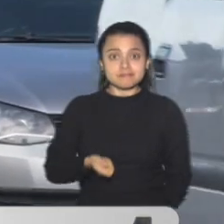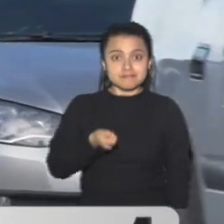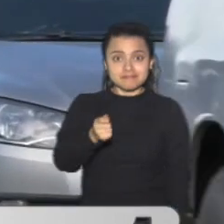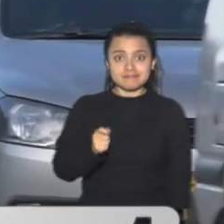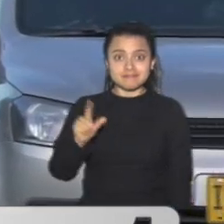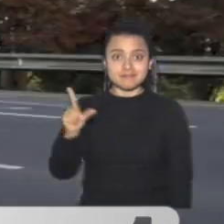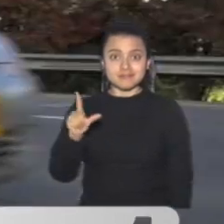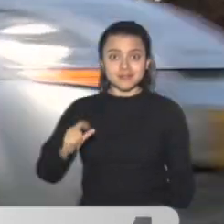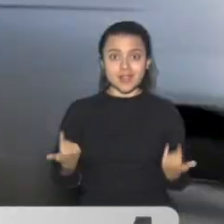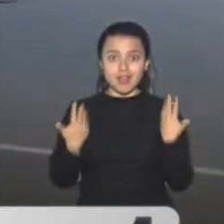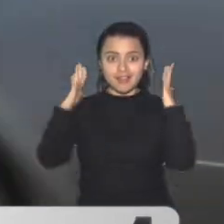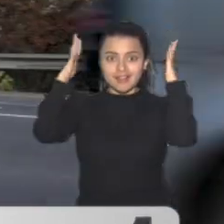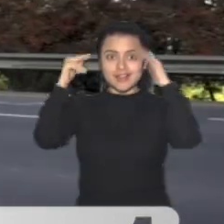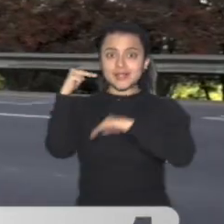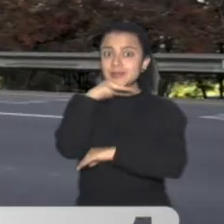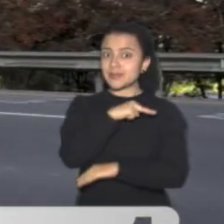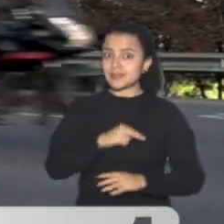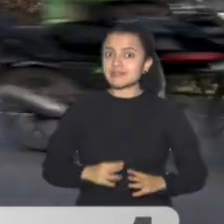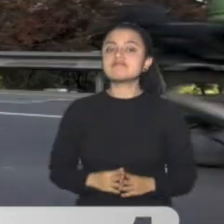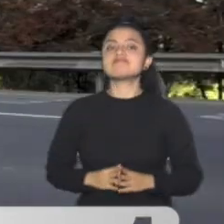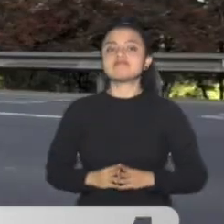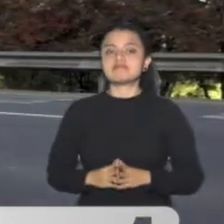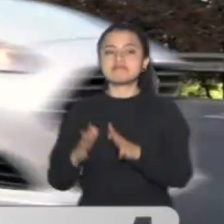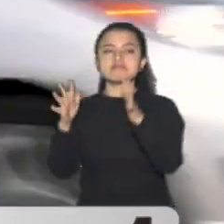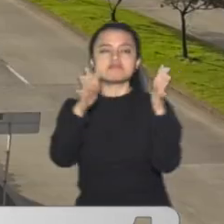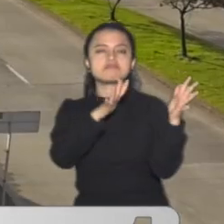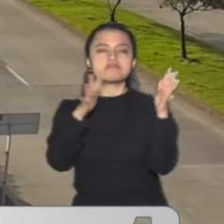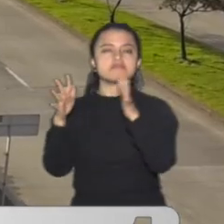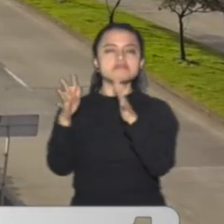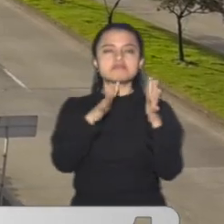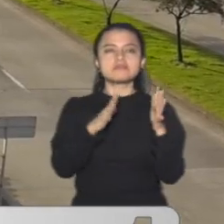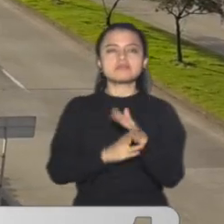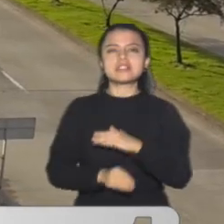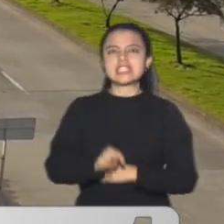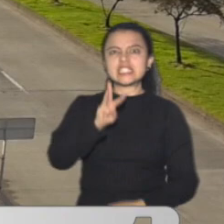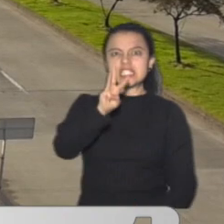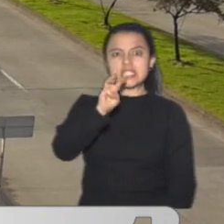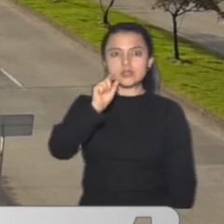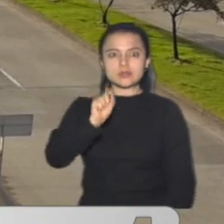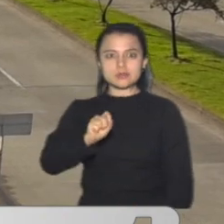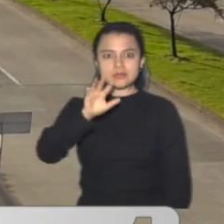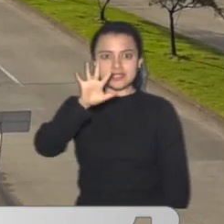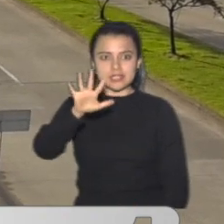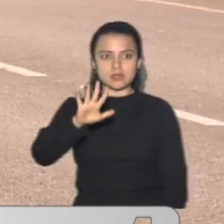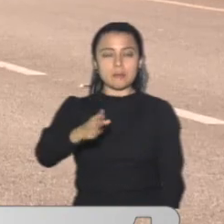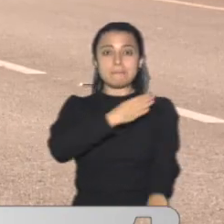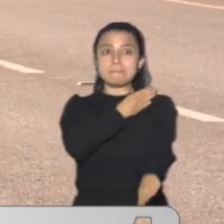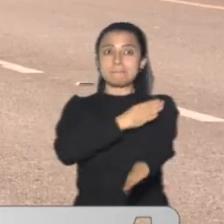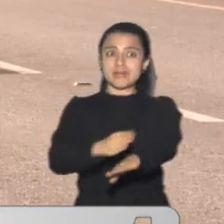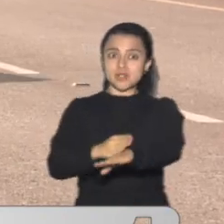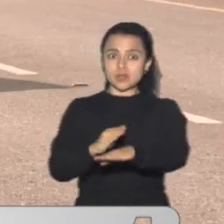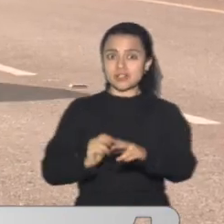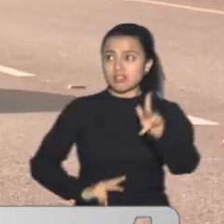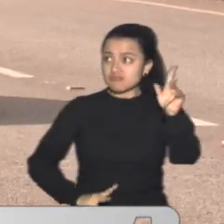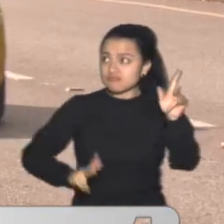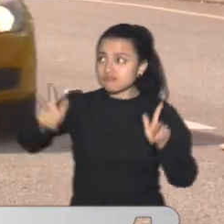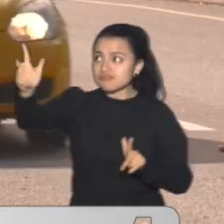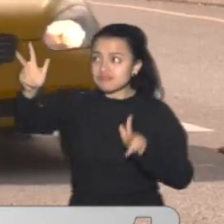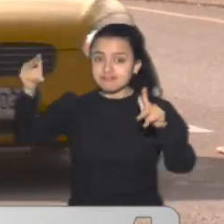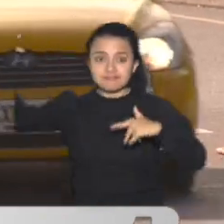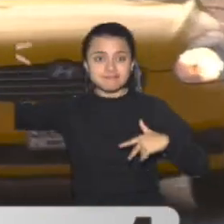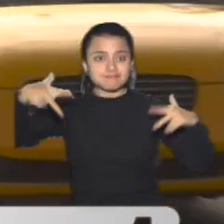festivo de las fiestas de san pedro y san pablo se estima que salgan más de 35 millones de vehículos por las carreteras principales del país